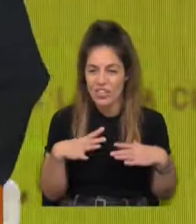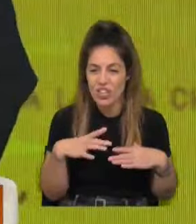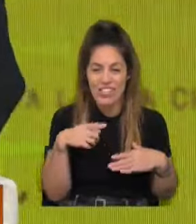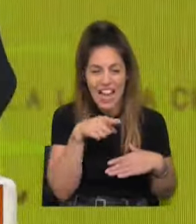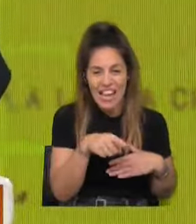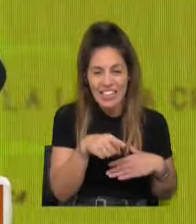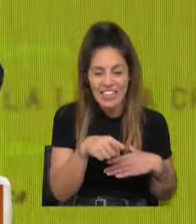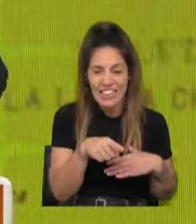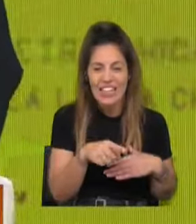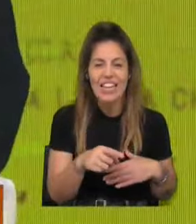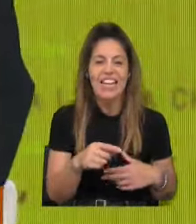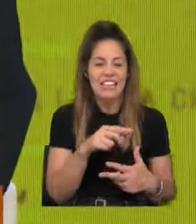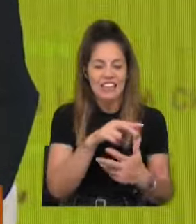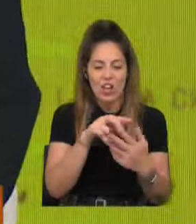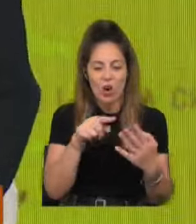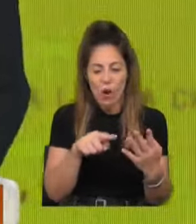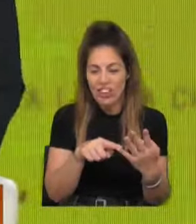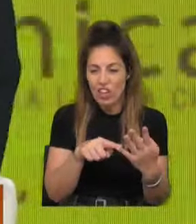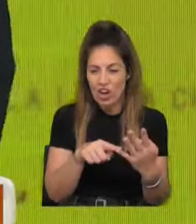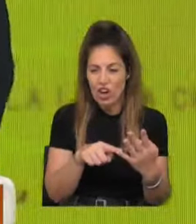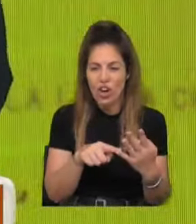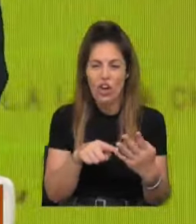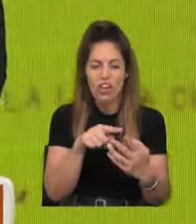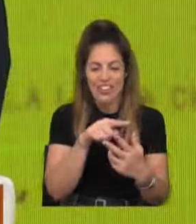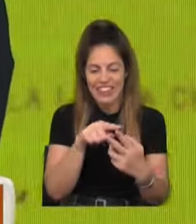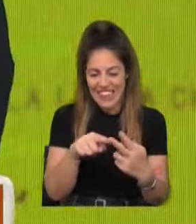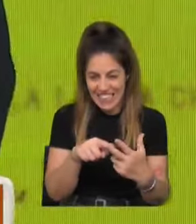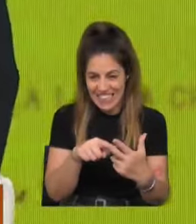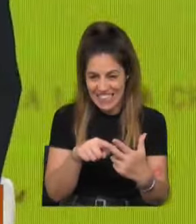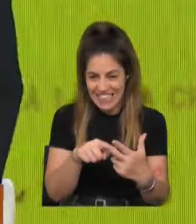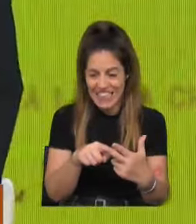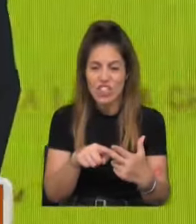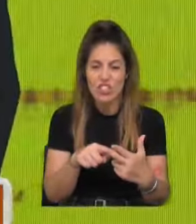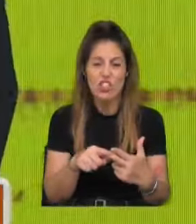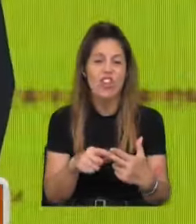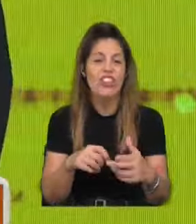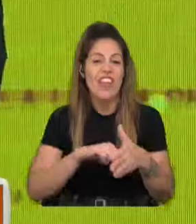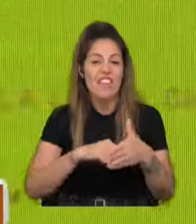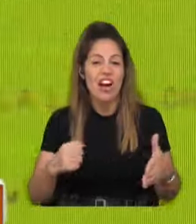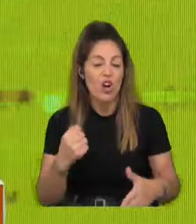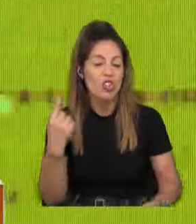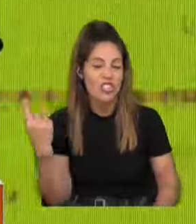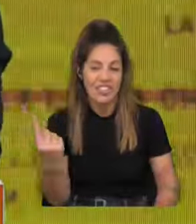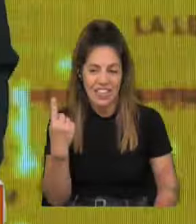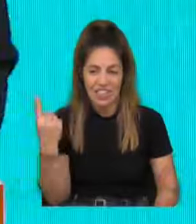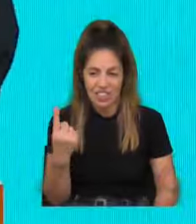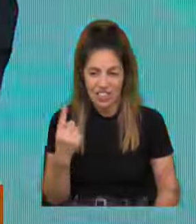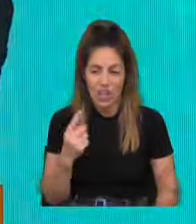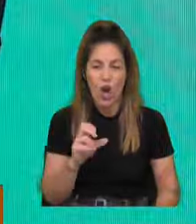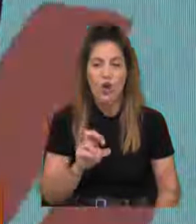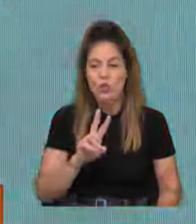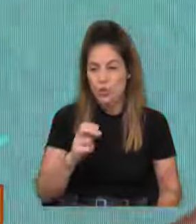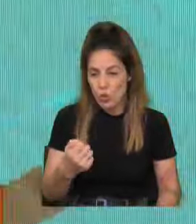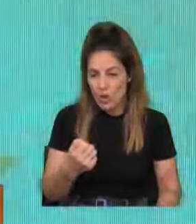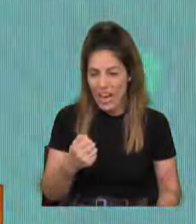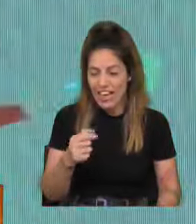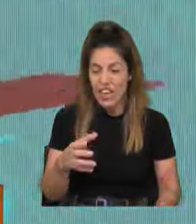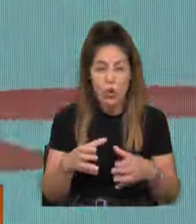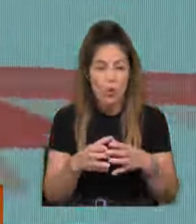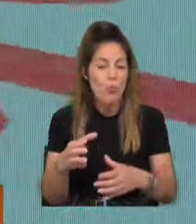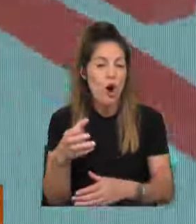tres de las cuatro afap son propiedad de bancos o financieras internacionales como el caso de Sura que es un grupo colombiano que no sabemos muy